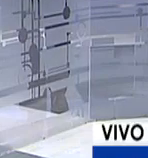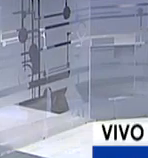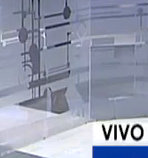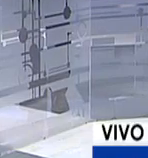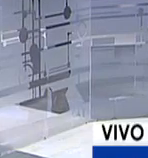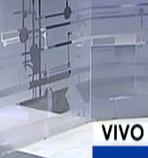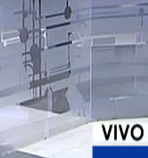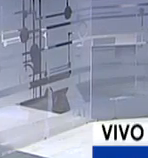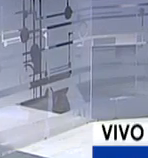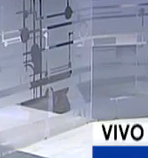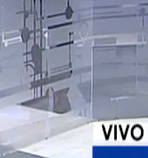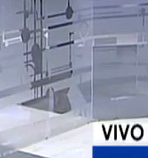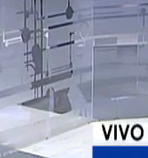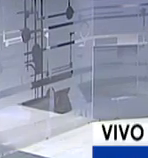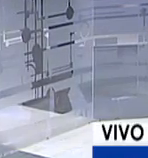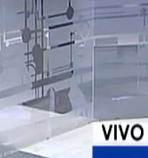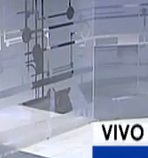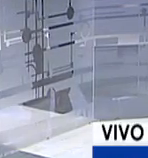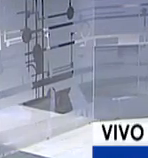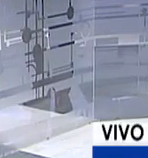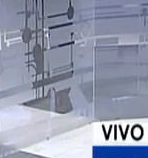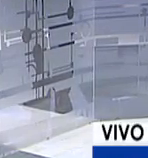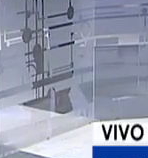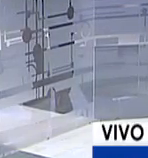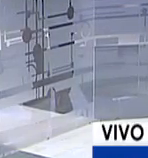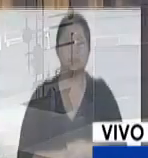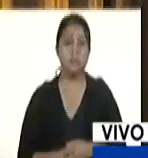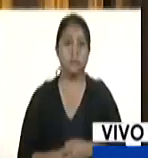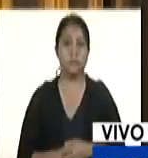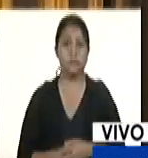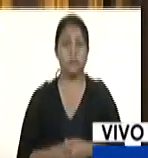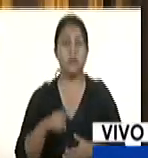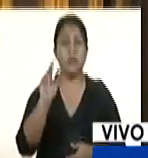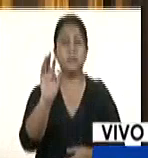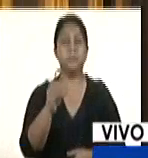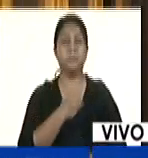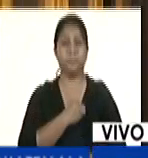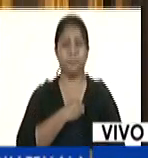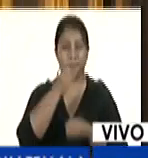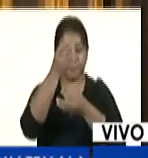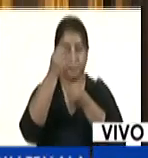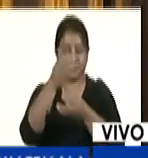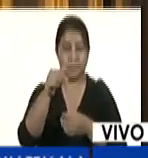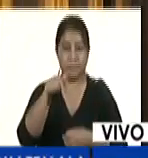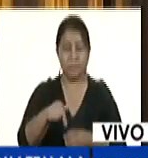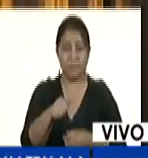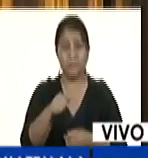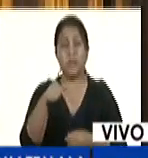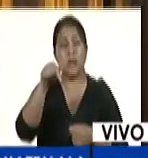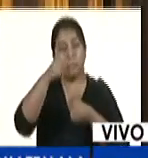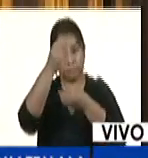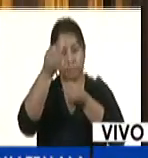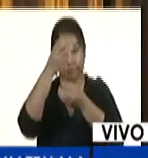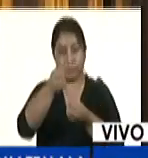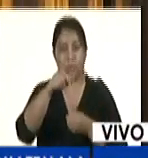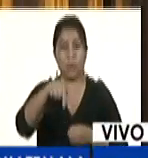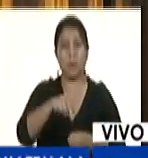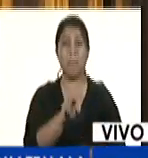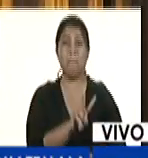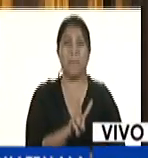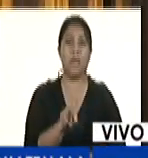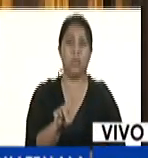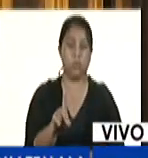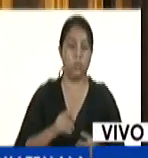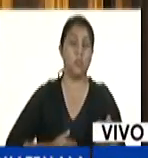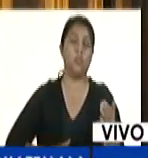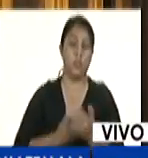un total que definitivamente viene a preocuparnos como país. Quiero principiar el día de hoy contándoles que tenemos 21 casos